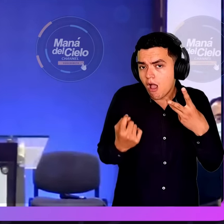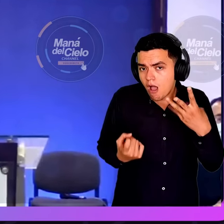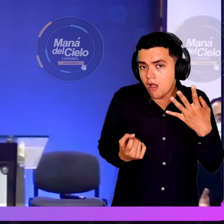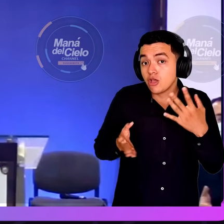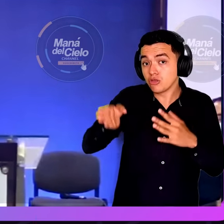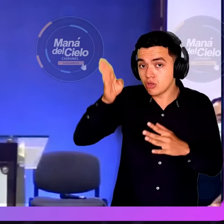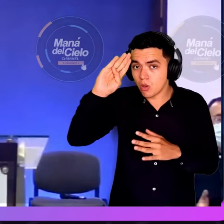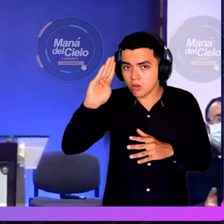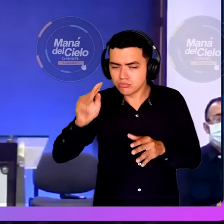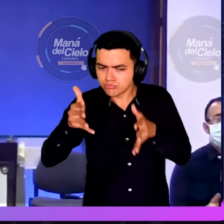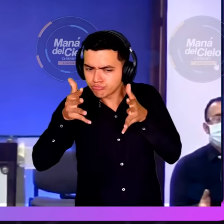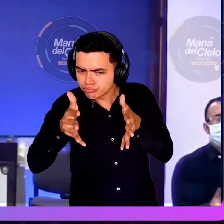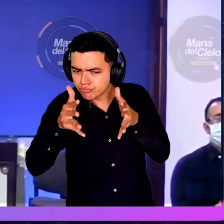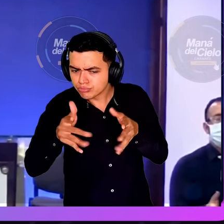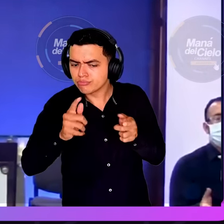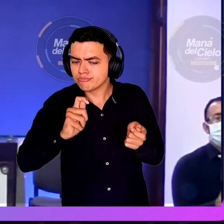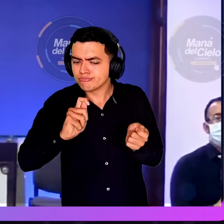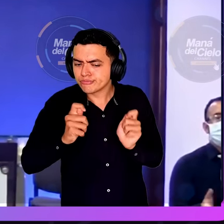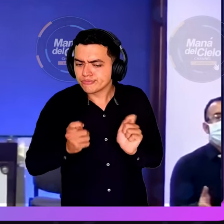cambiar, vamos a cambiar.